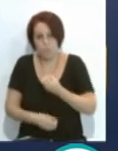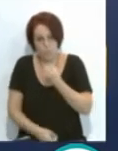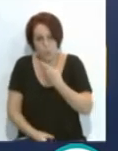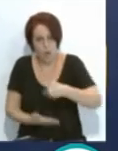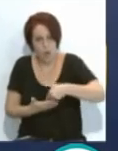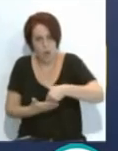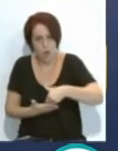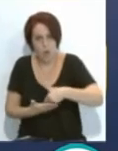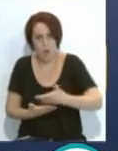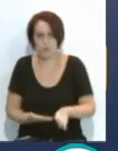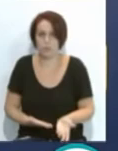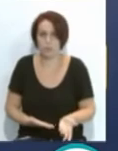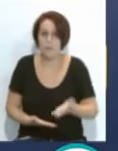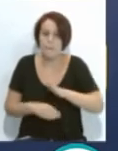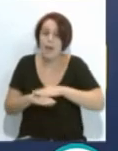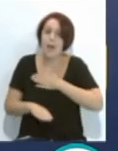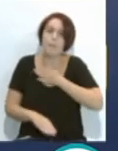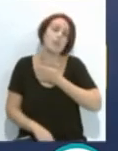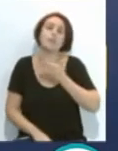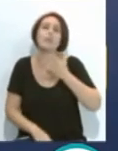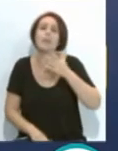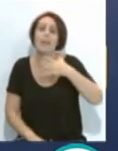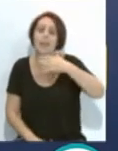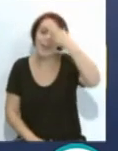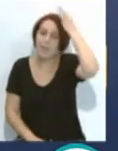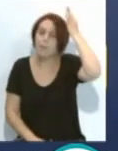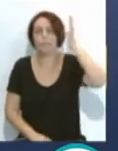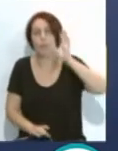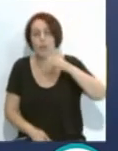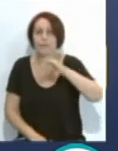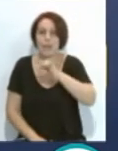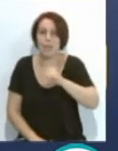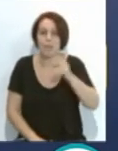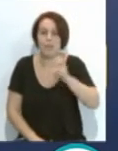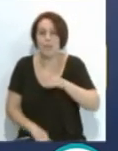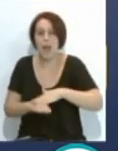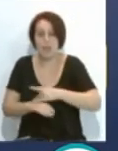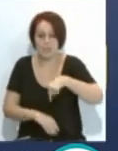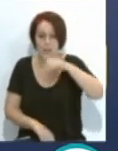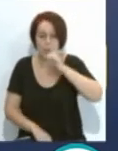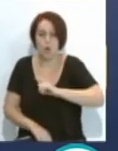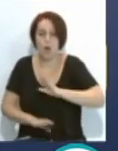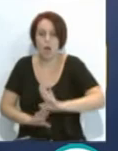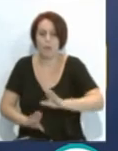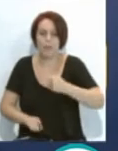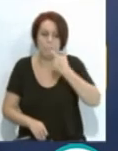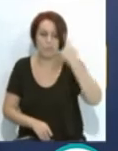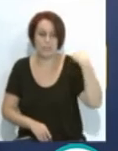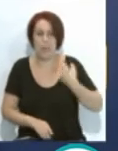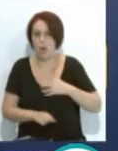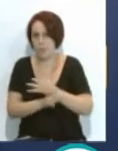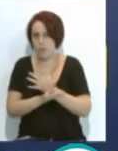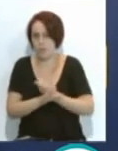efectivamente, para mí no solo el hecho de que le des más a Augusto Fernández, que vino para este año, aunque pudo aportar algún partido el año pasado,